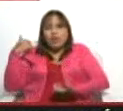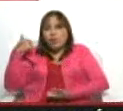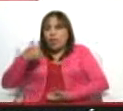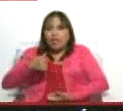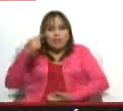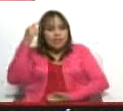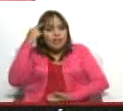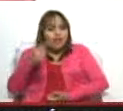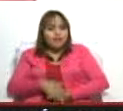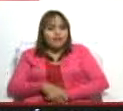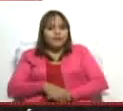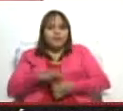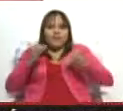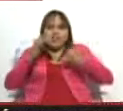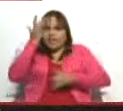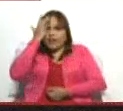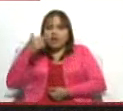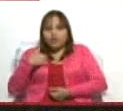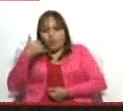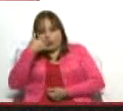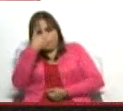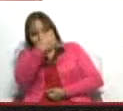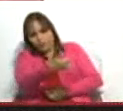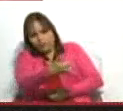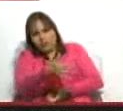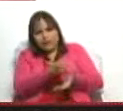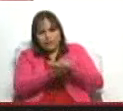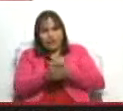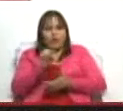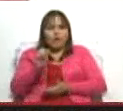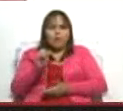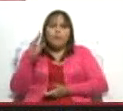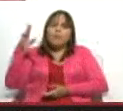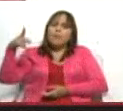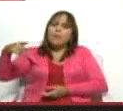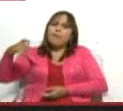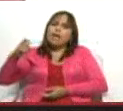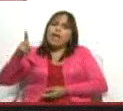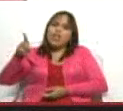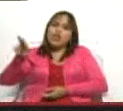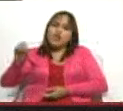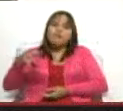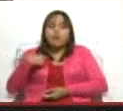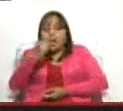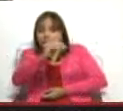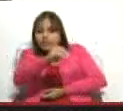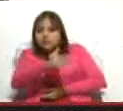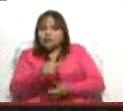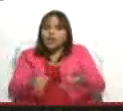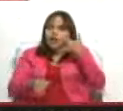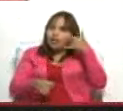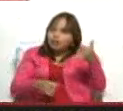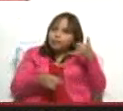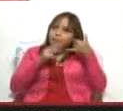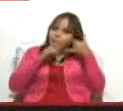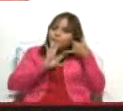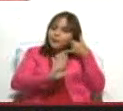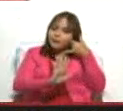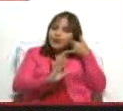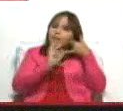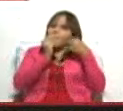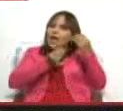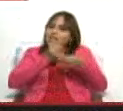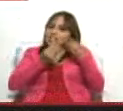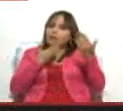en pleno carnaval, llamé yo a Pedro. Fue en carnaval, ¿verdad, Pedro? Y le dije, mira, Pedro, vamos a hacer